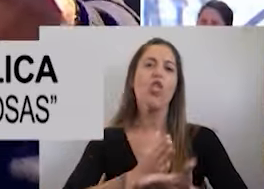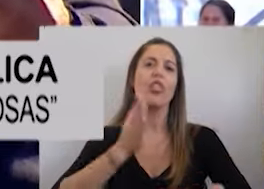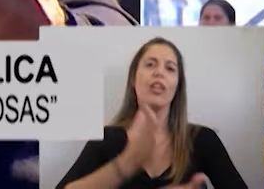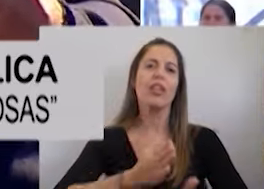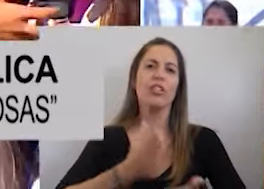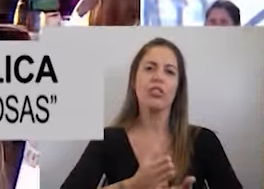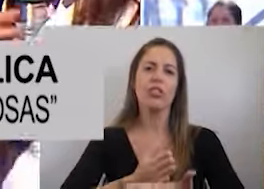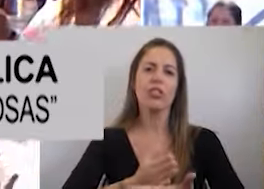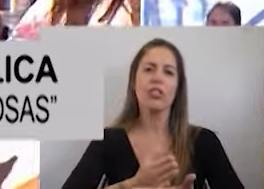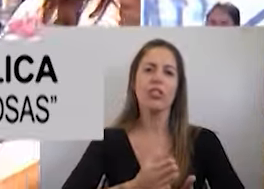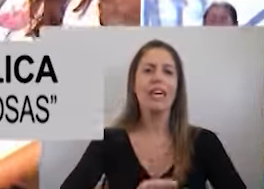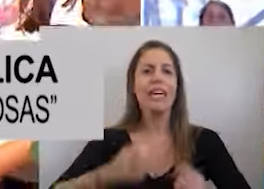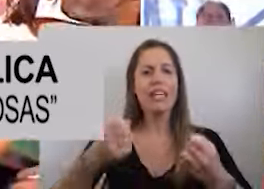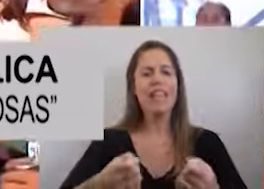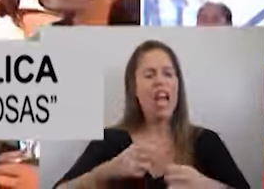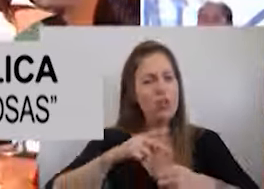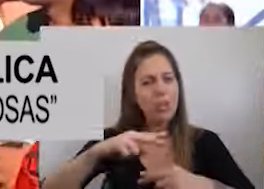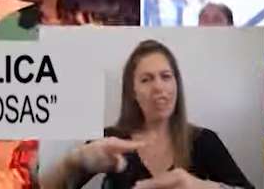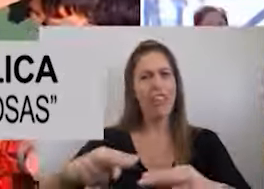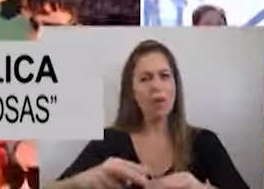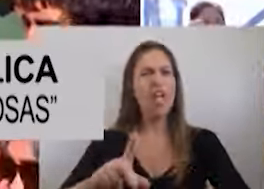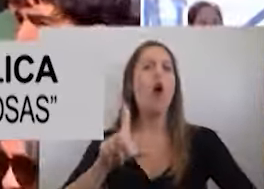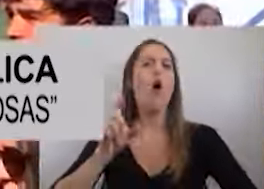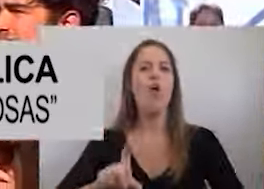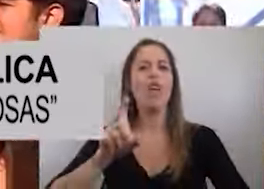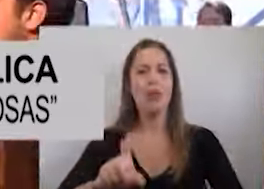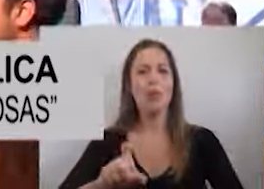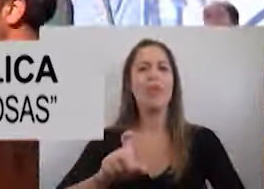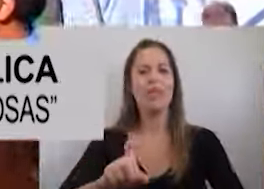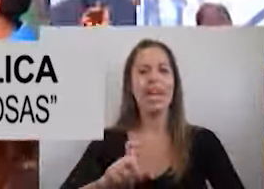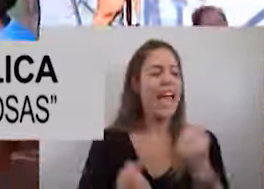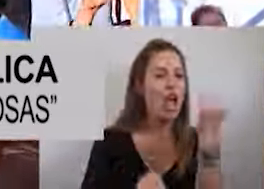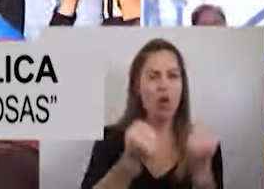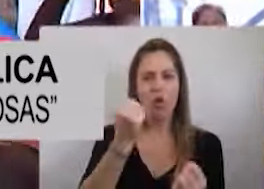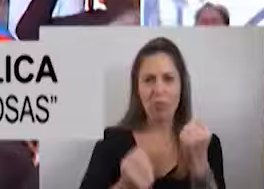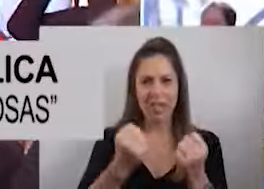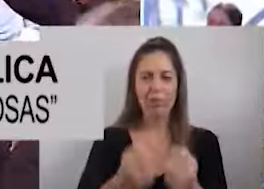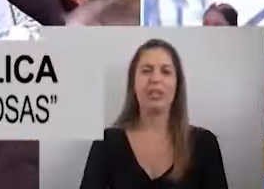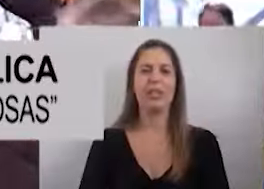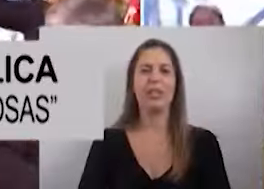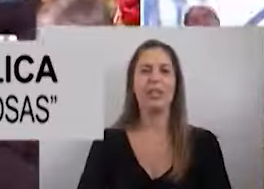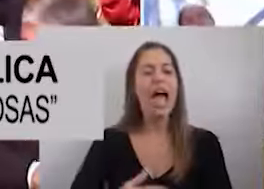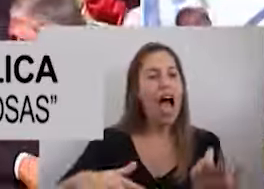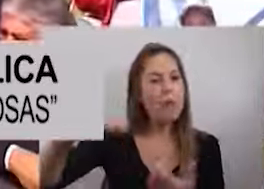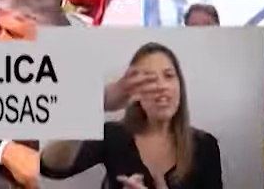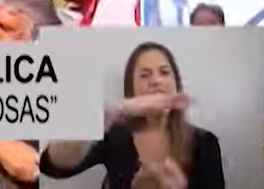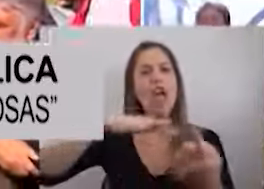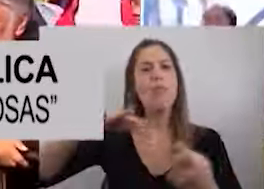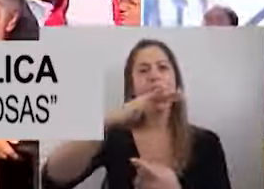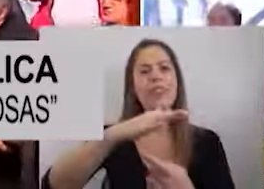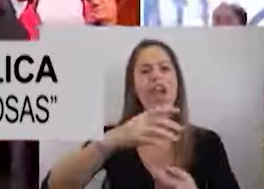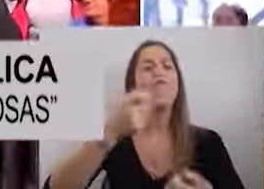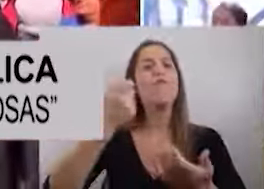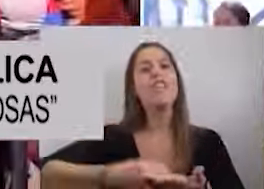trae un efecto dominó. Porque lo que están planteando que va a pasar, o las cosas buenas que supuestamente van a pasar, son de imposible realización